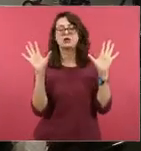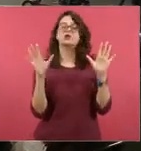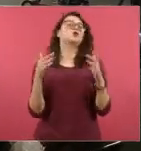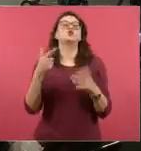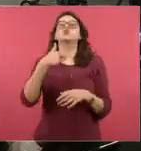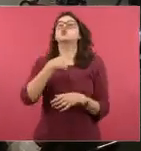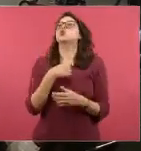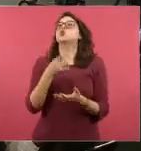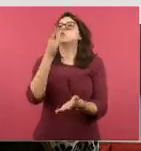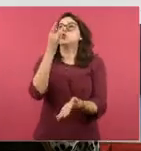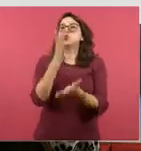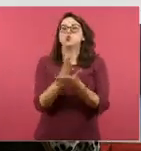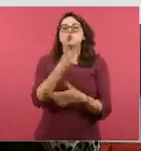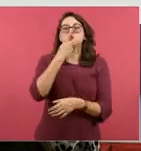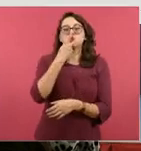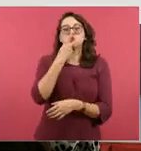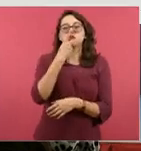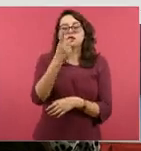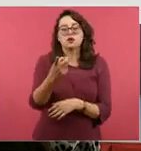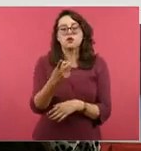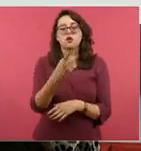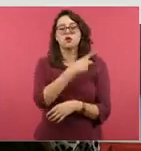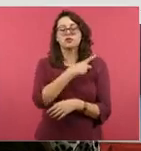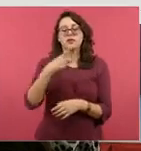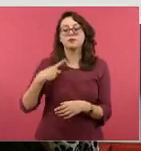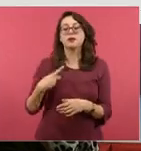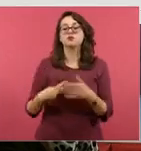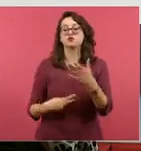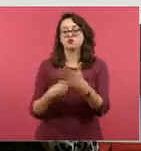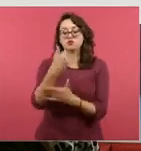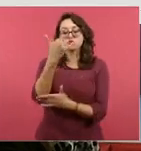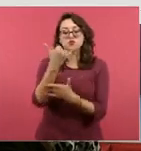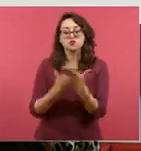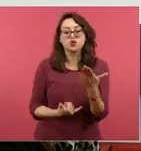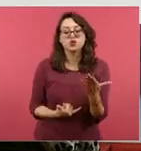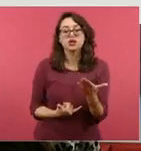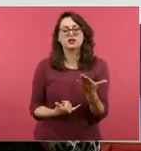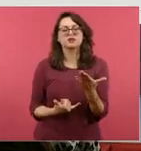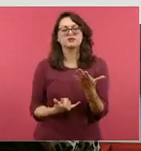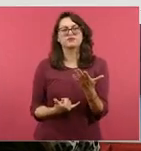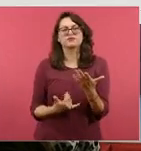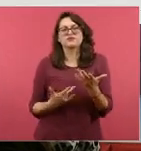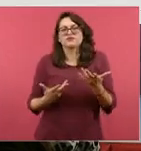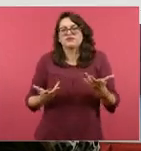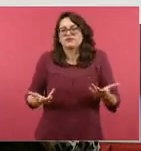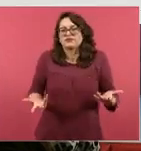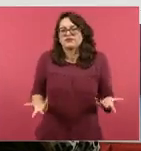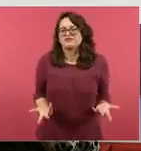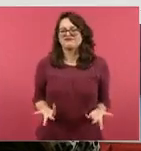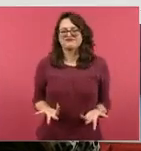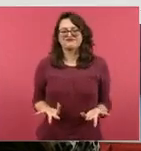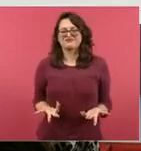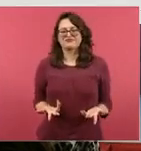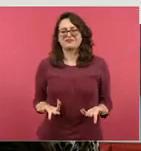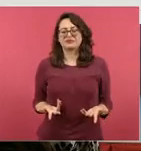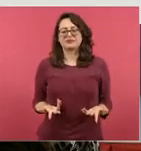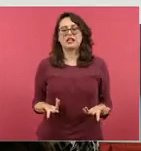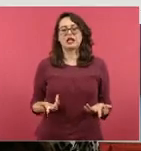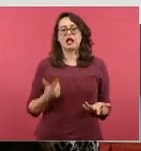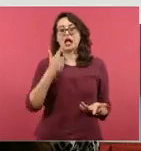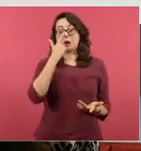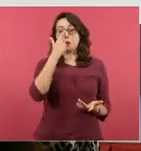aquí, vamos a trabajar con proyectos. El término proyecto lo uso un tanto técnica